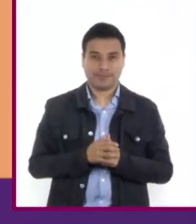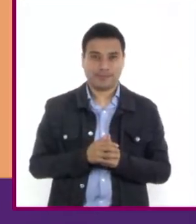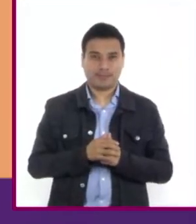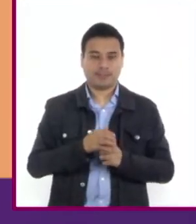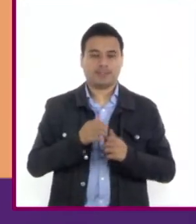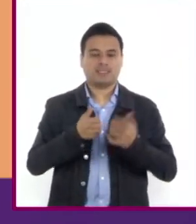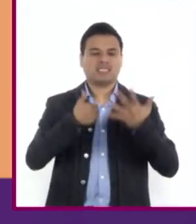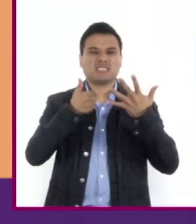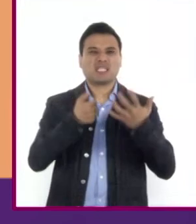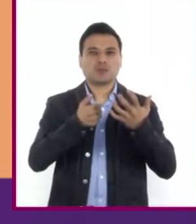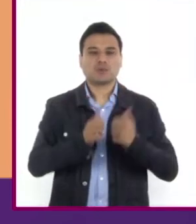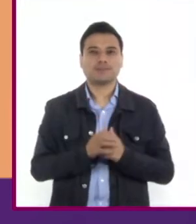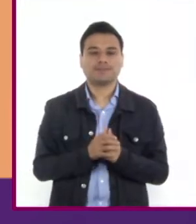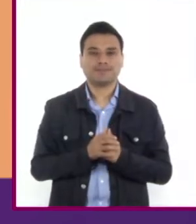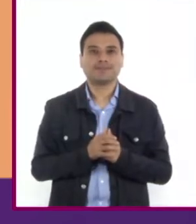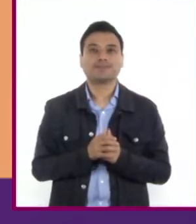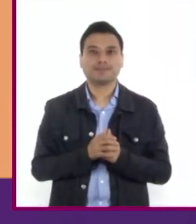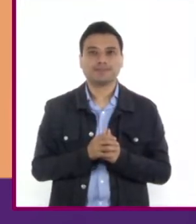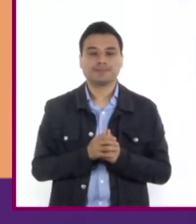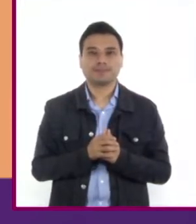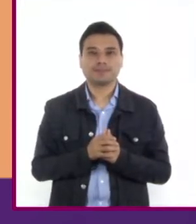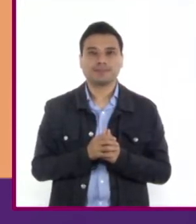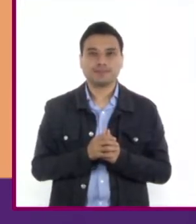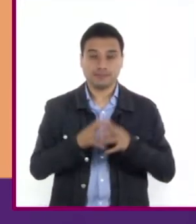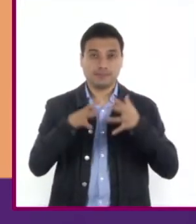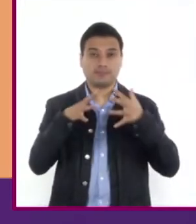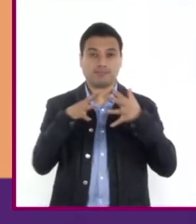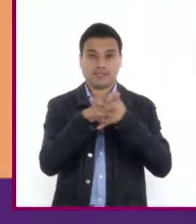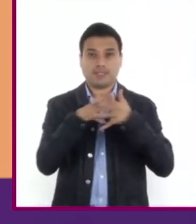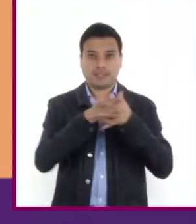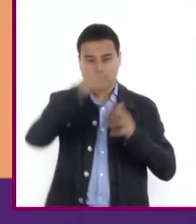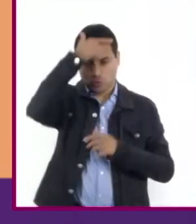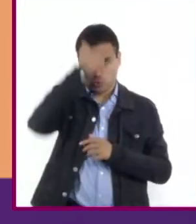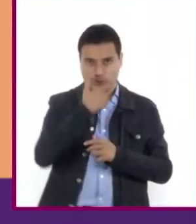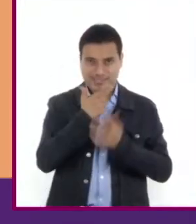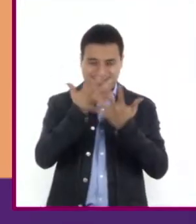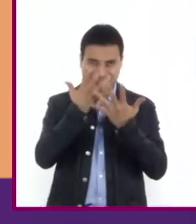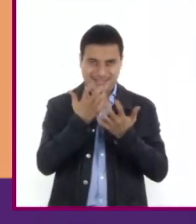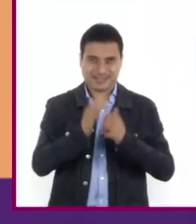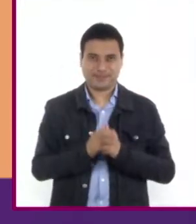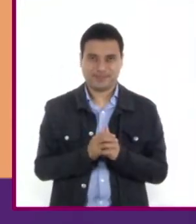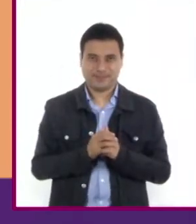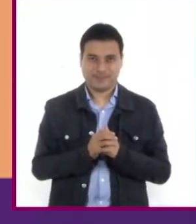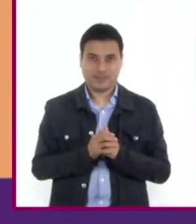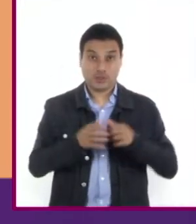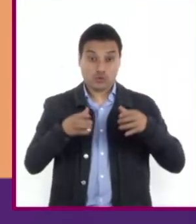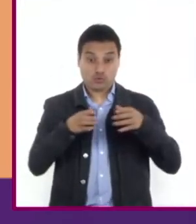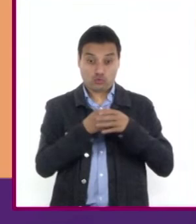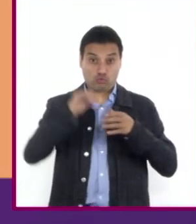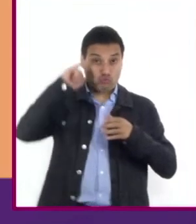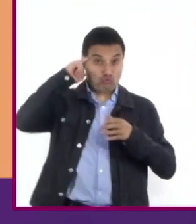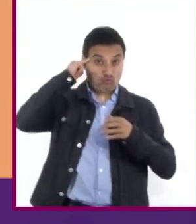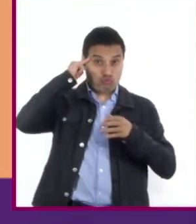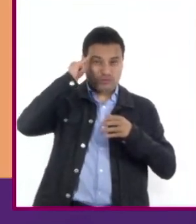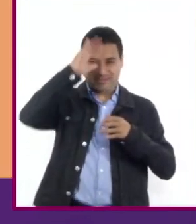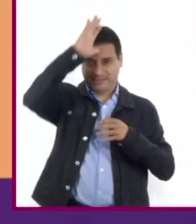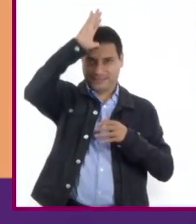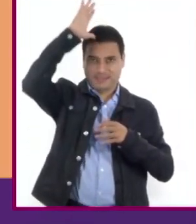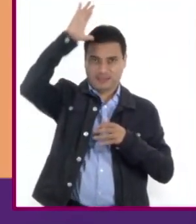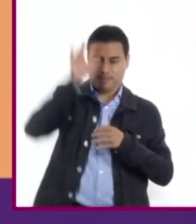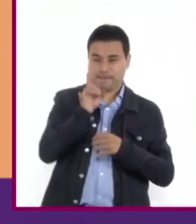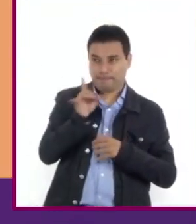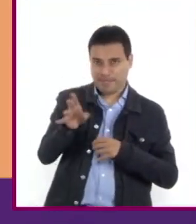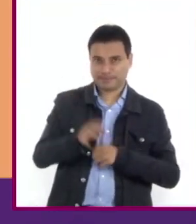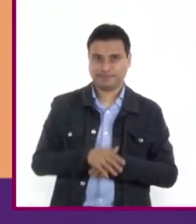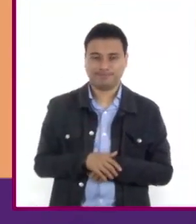sexto lugar tenemos la 6. Batalla de la Noche Triste, que ganaron los mexicas cuando Cortés regresó